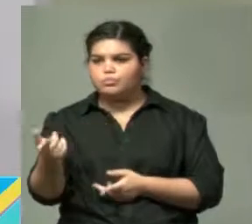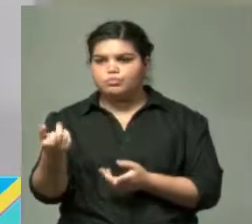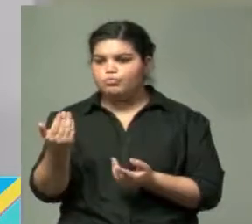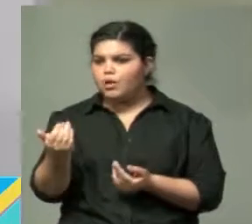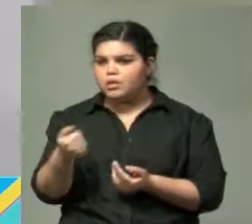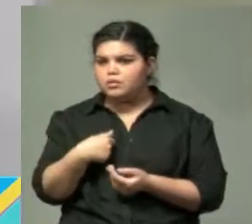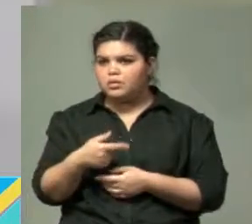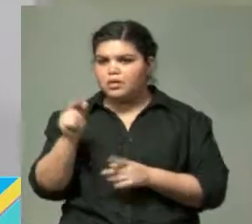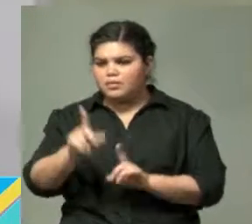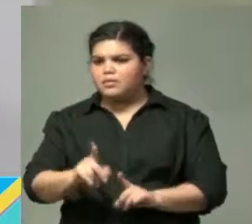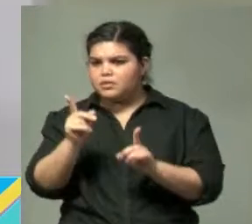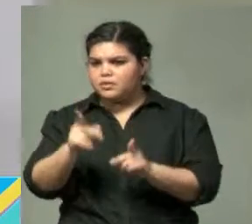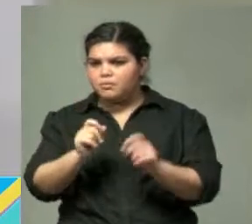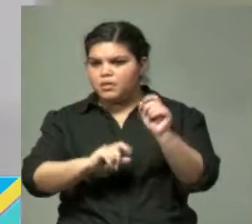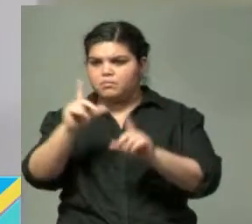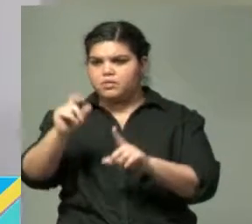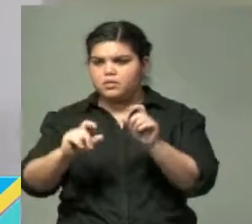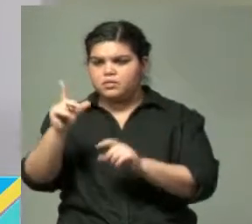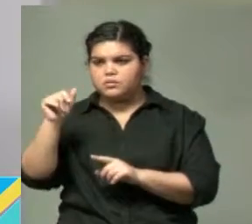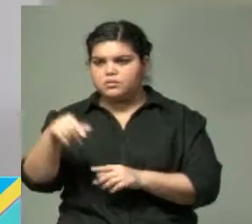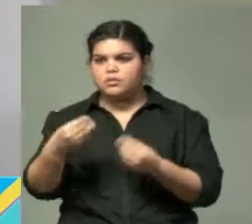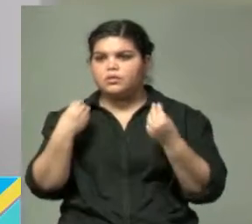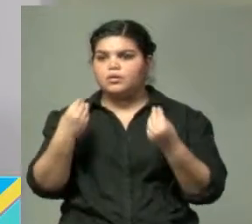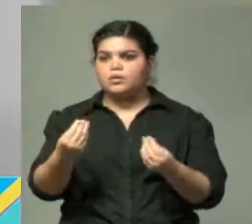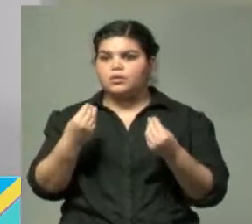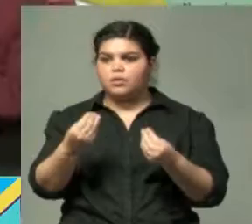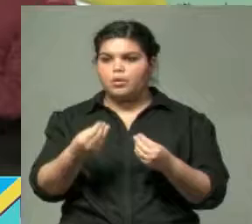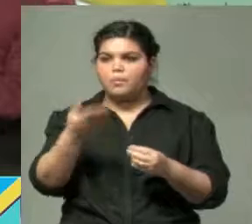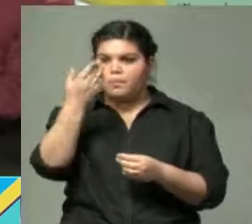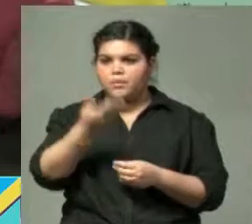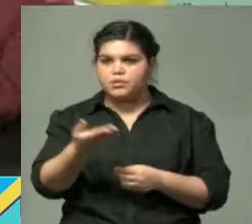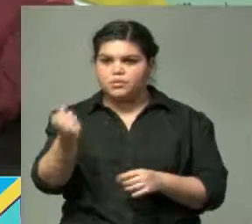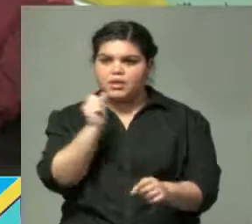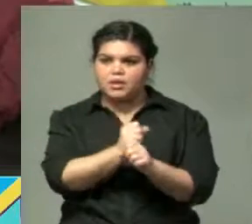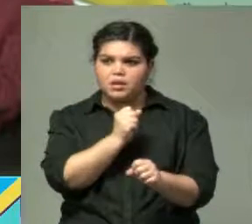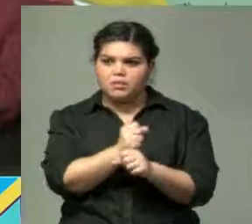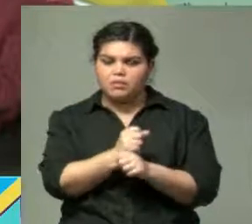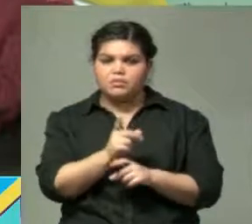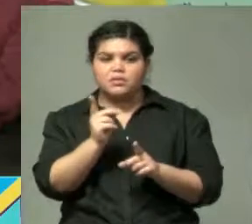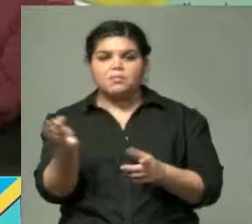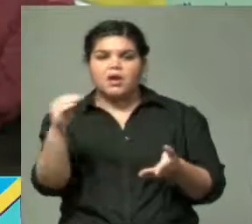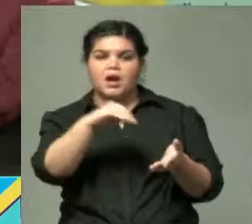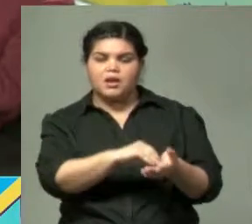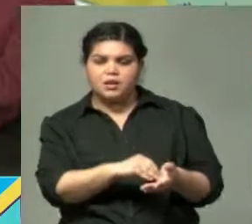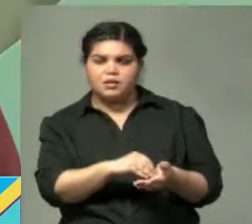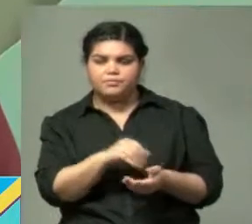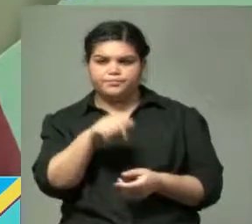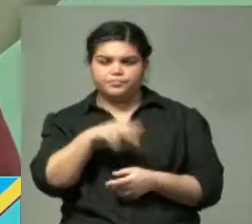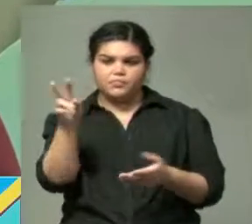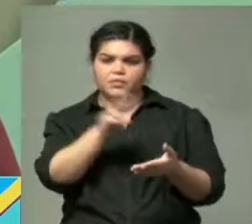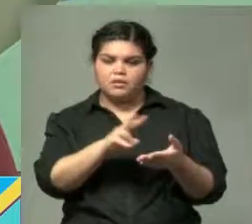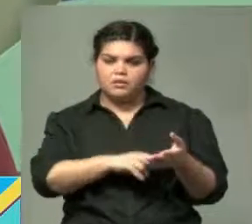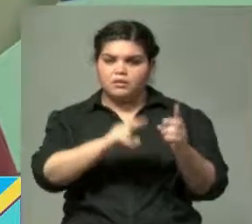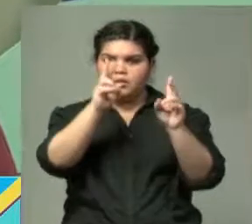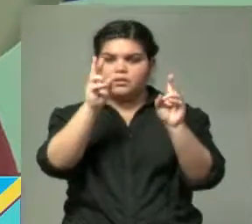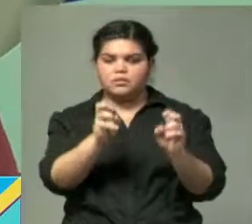tema de las mediciones. ¿Cómo se considera aquella persona que Para tiene agregarte, empleo? mira, vos sabés que leí un titular de un